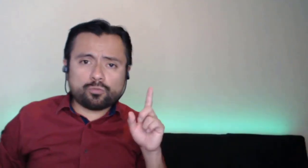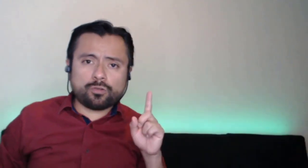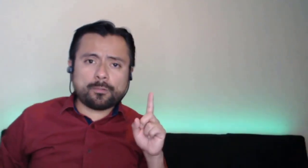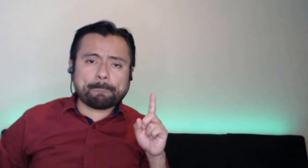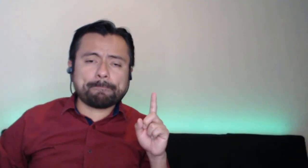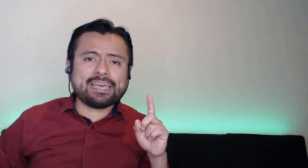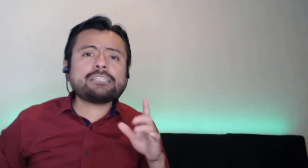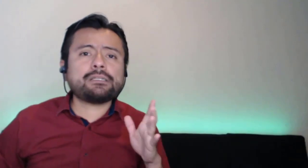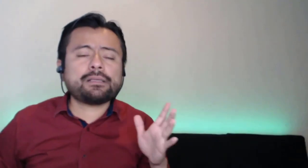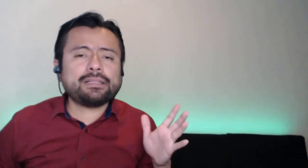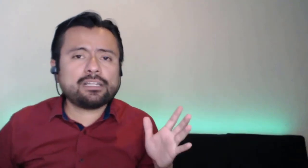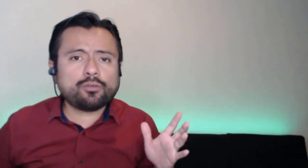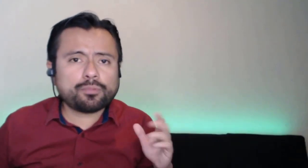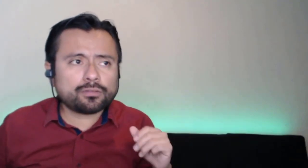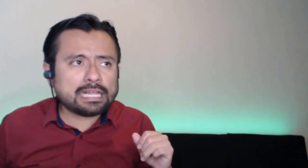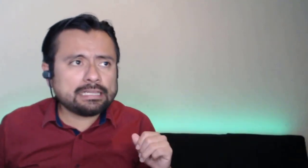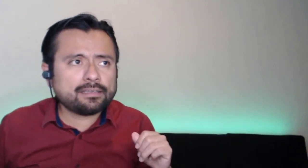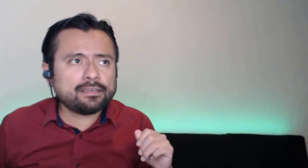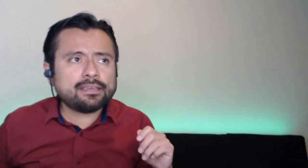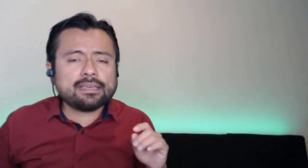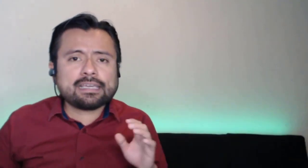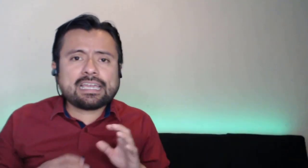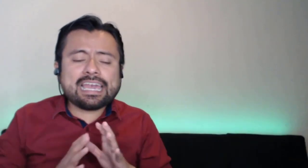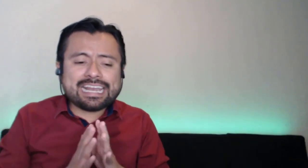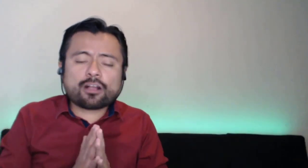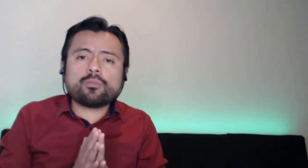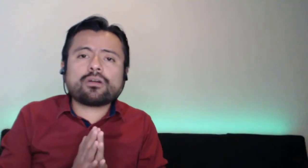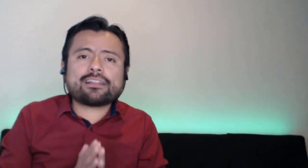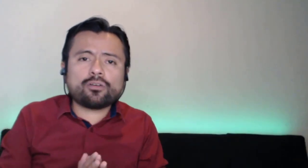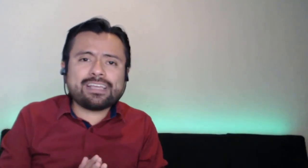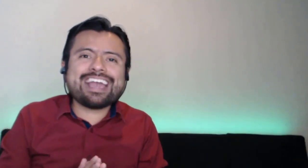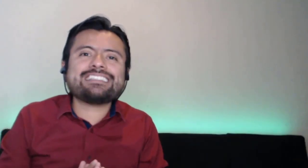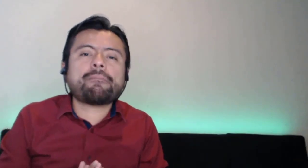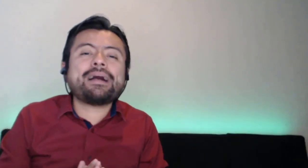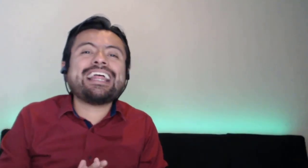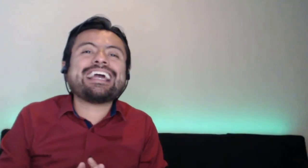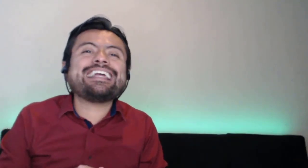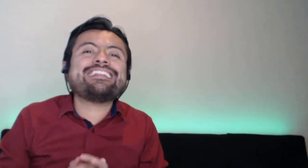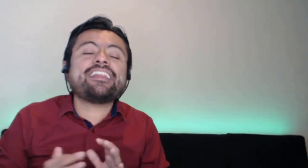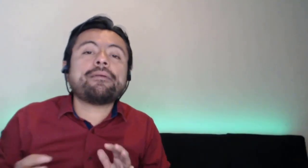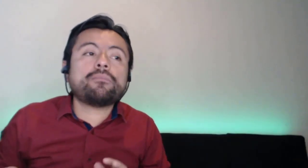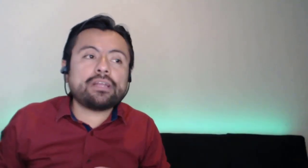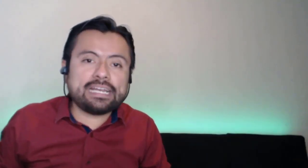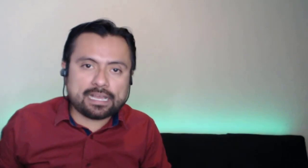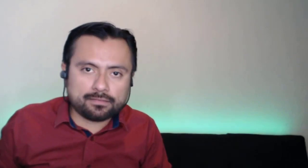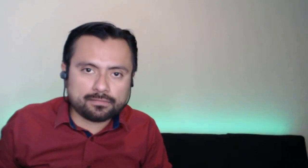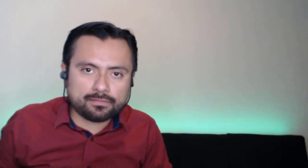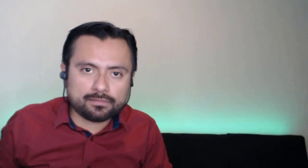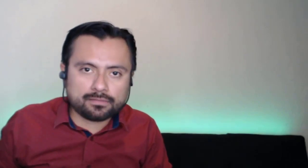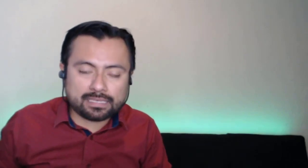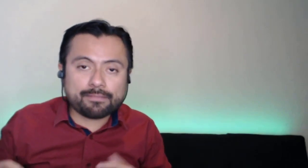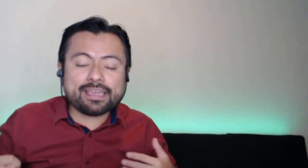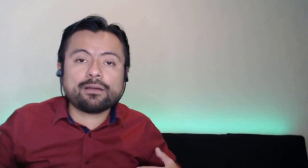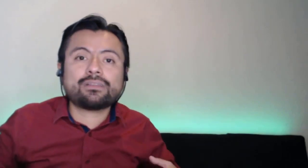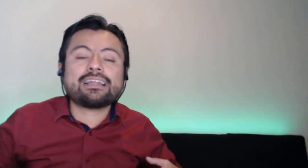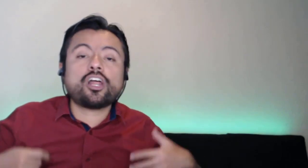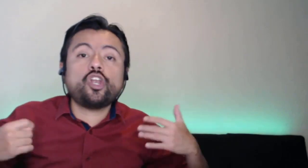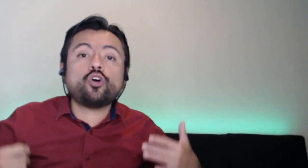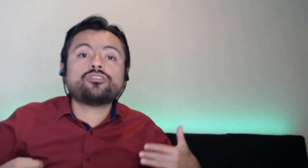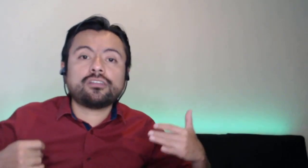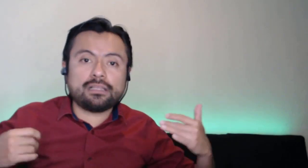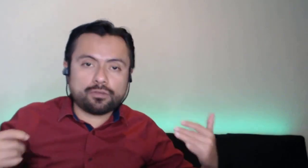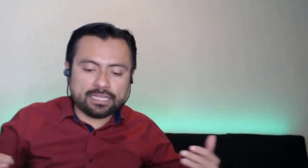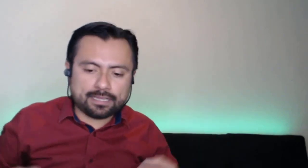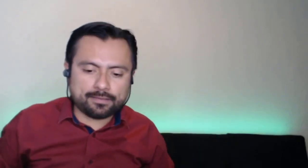punto uno es precisamente lo importante que la convocatoria es para la gente de morena que vayan a votar